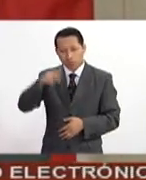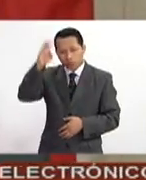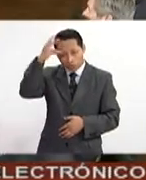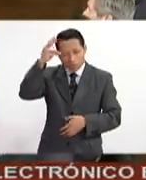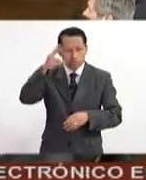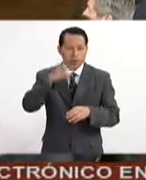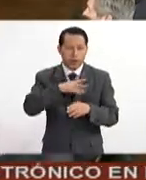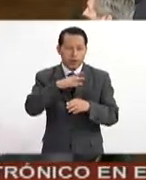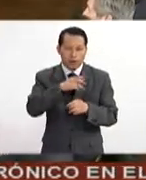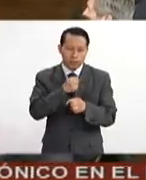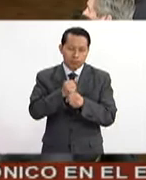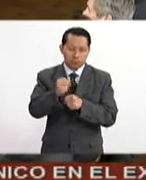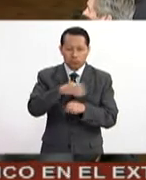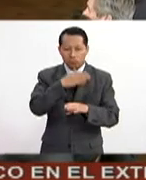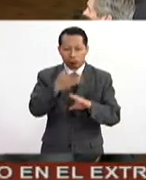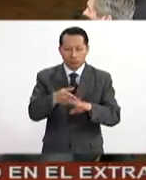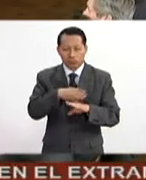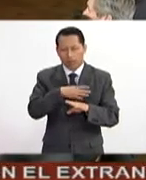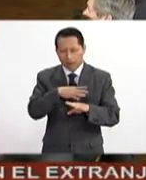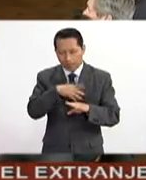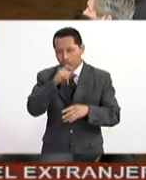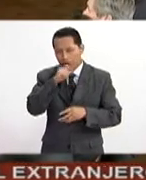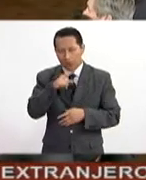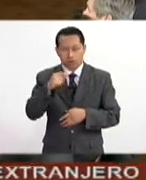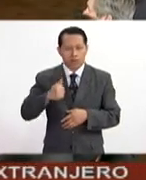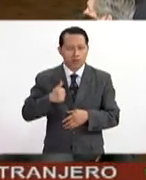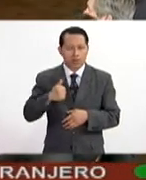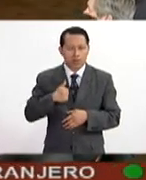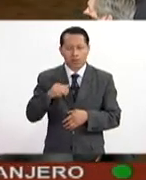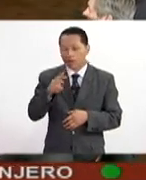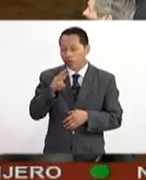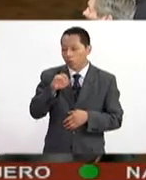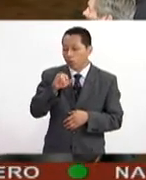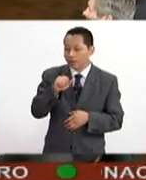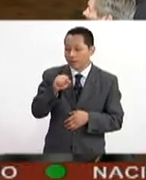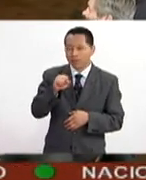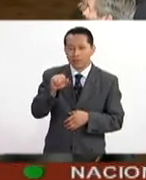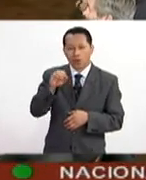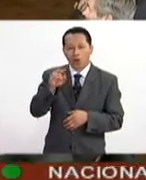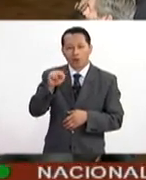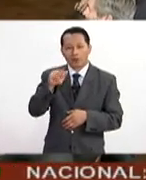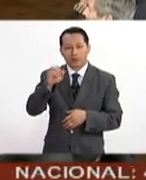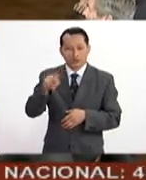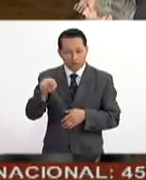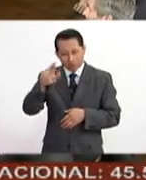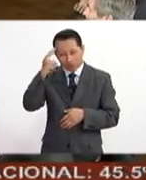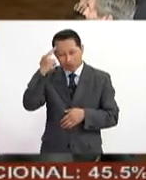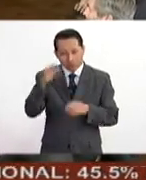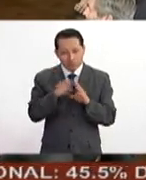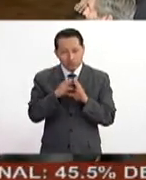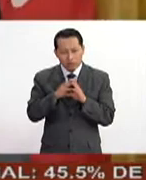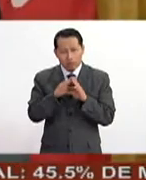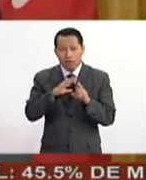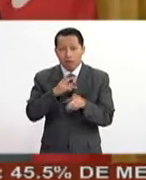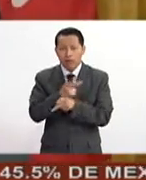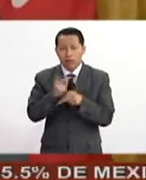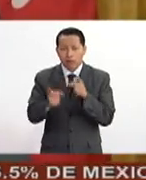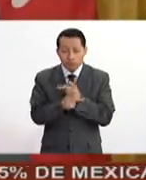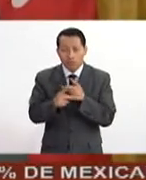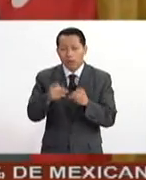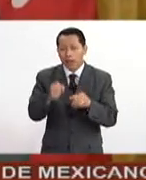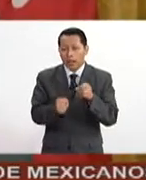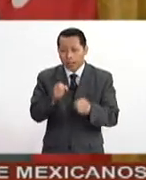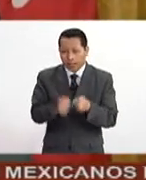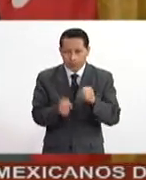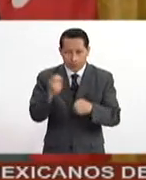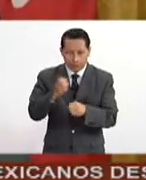Trump arremetió por primera vez contra Canadá, después de ir a Wisconsin, ustedes lo recordarán, se reunió con productores de